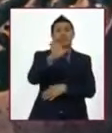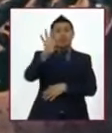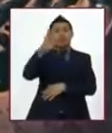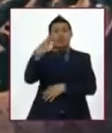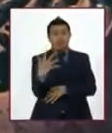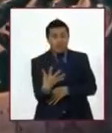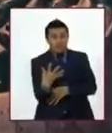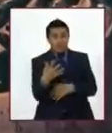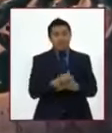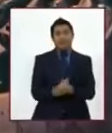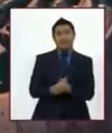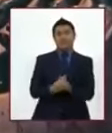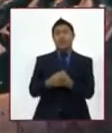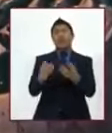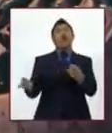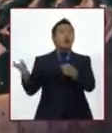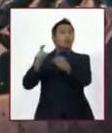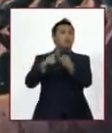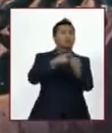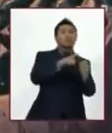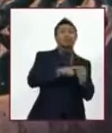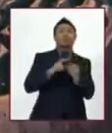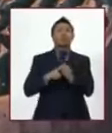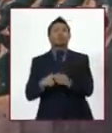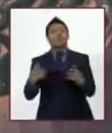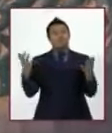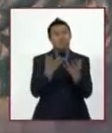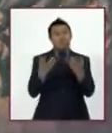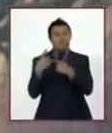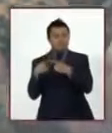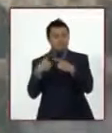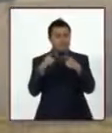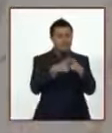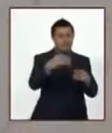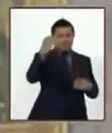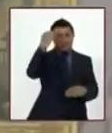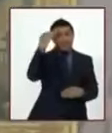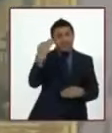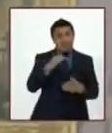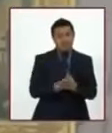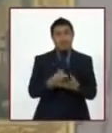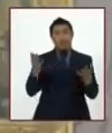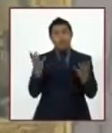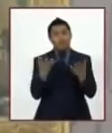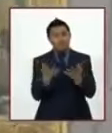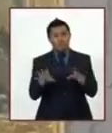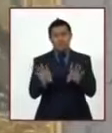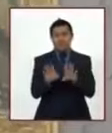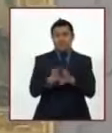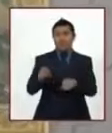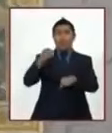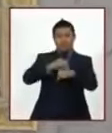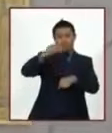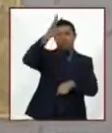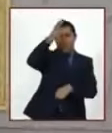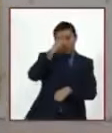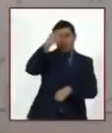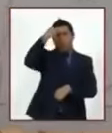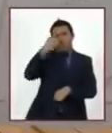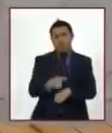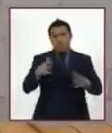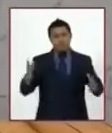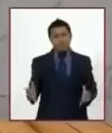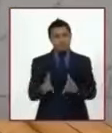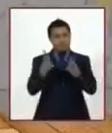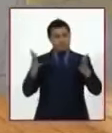el cual se realizó en periodos intermitentes. Ahí se determinaron las medidas a seguir para fortalecer a